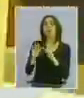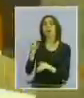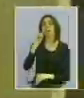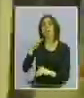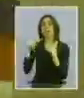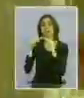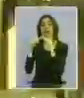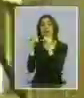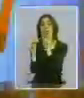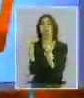que menos tienen.